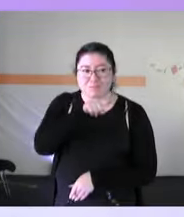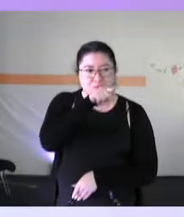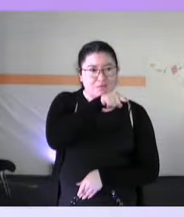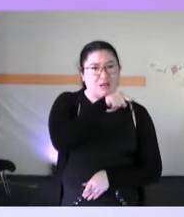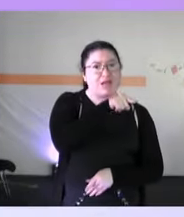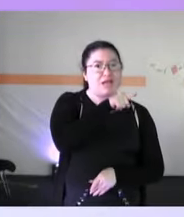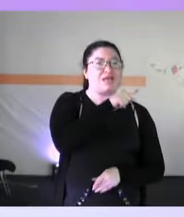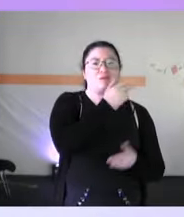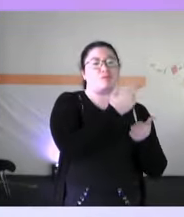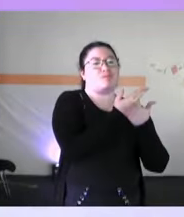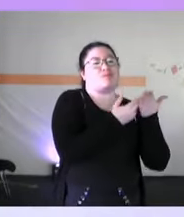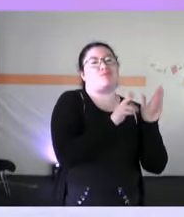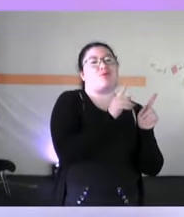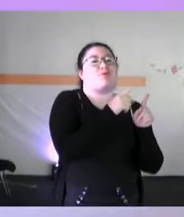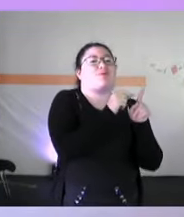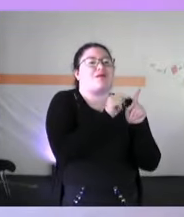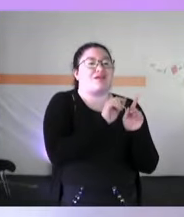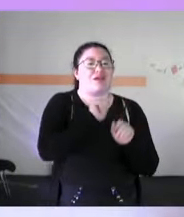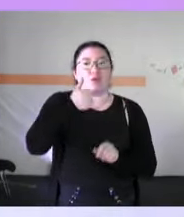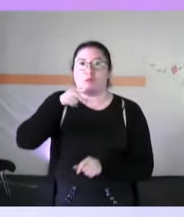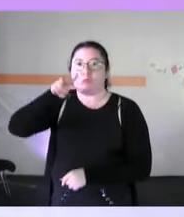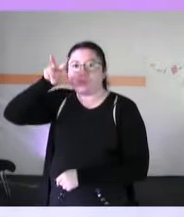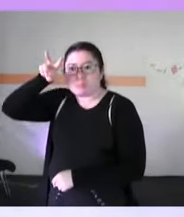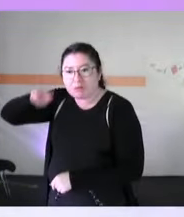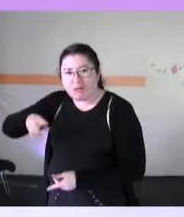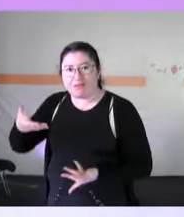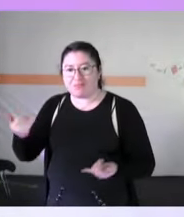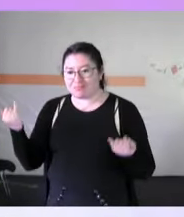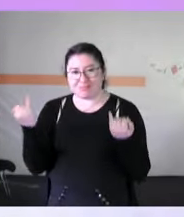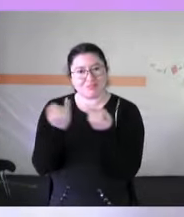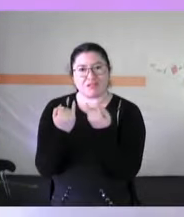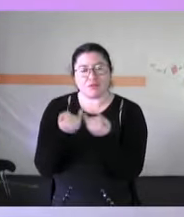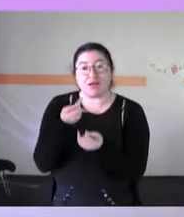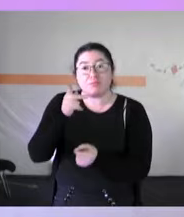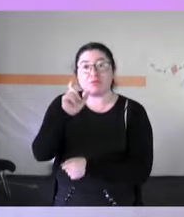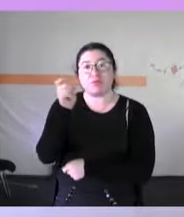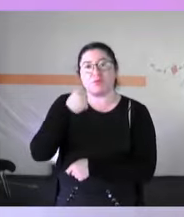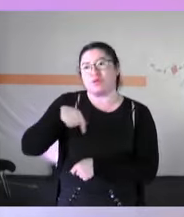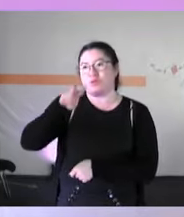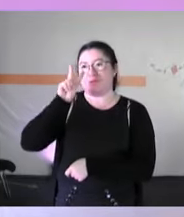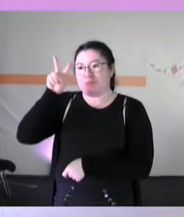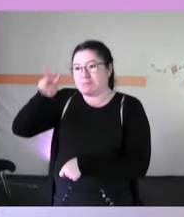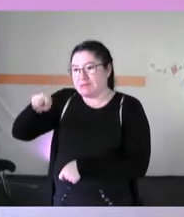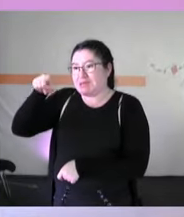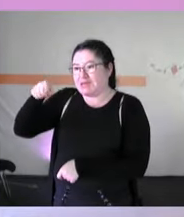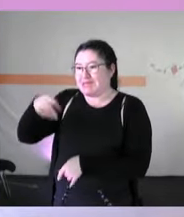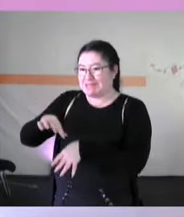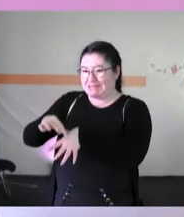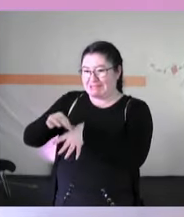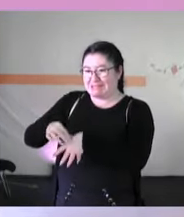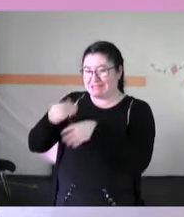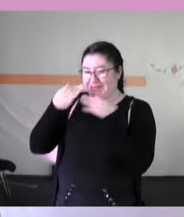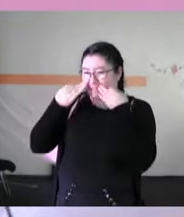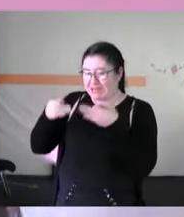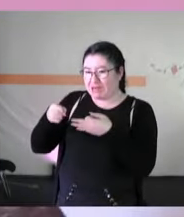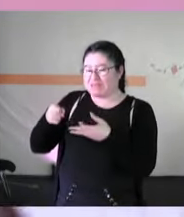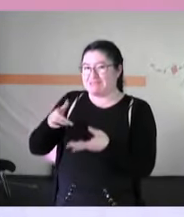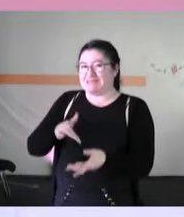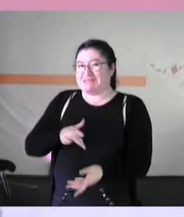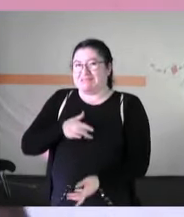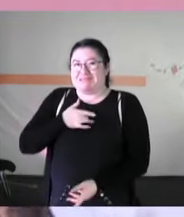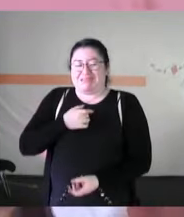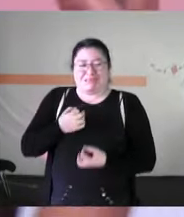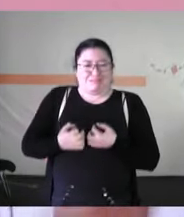una caricatura y el otro es real, ¿no? Y cuando hablamos del horror real, a todos se nos revuelven las tripas. Y es por